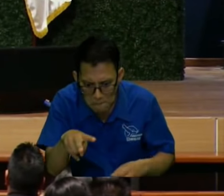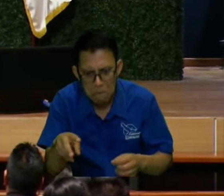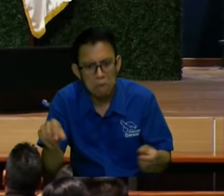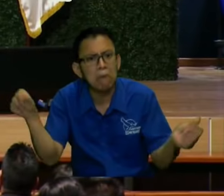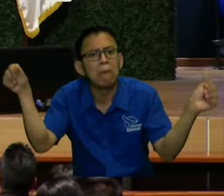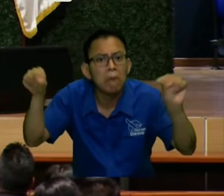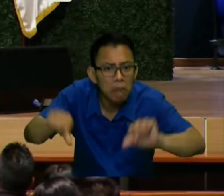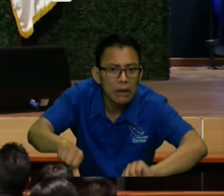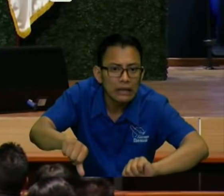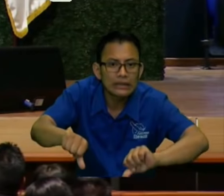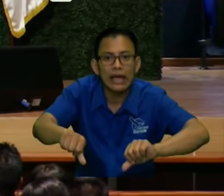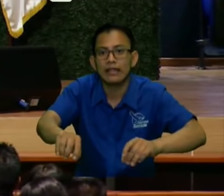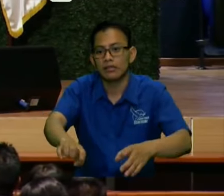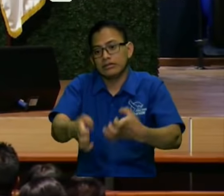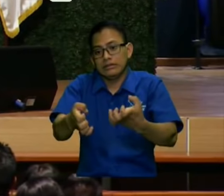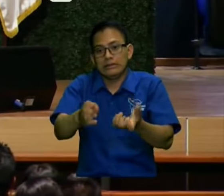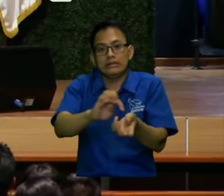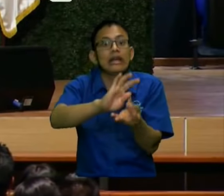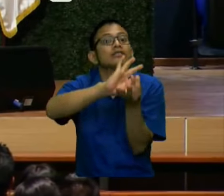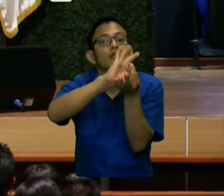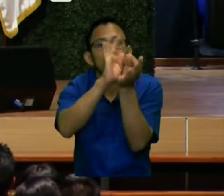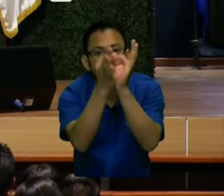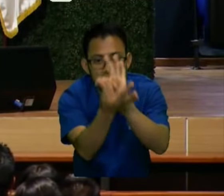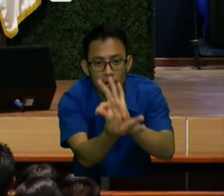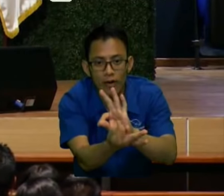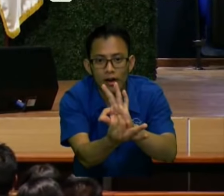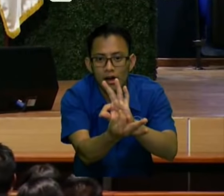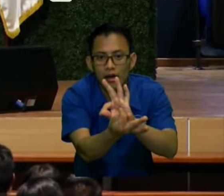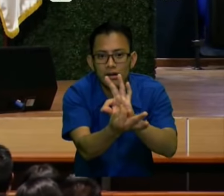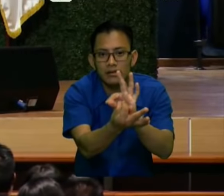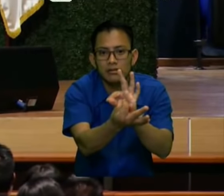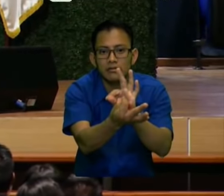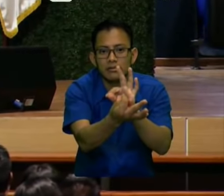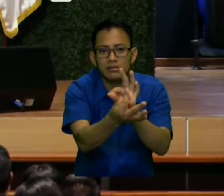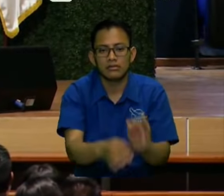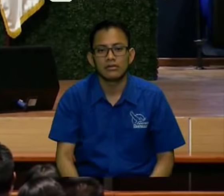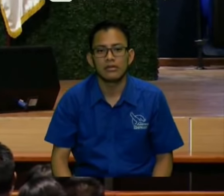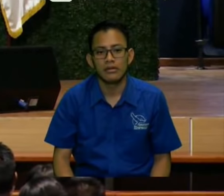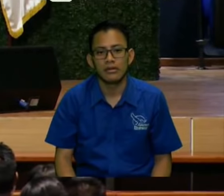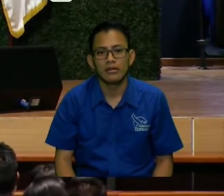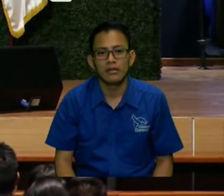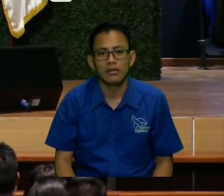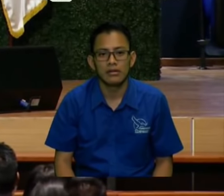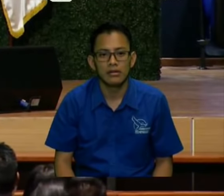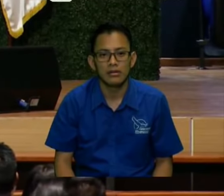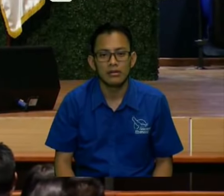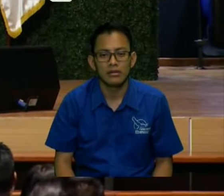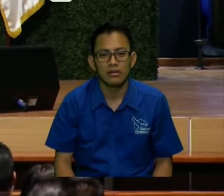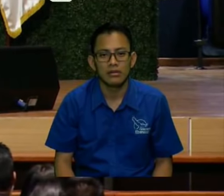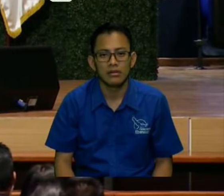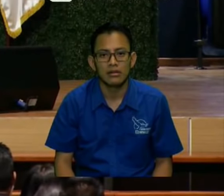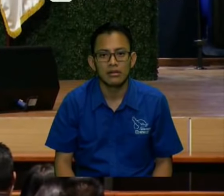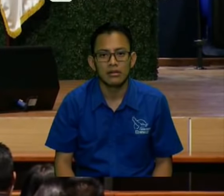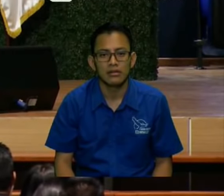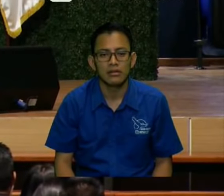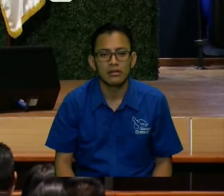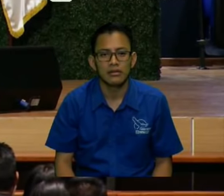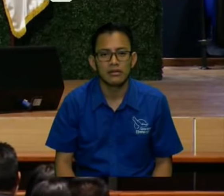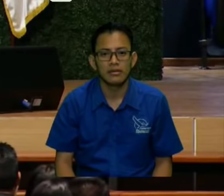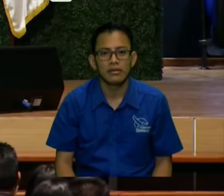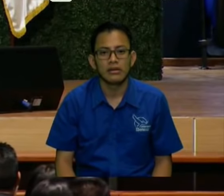Entonces tenía que haber una transformación. Pero no podía haber una transformación sin que hubiera